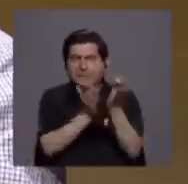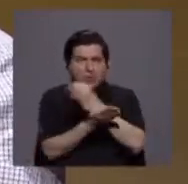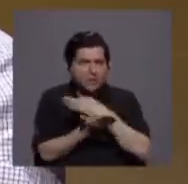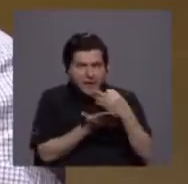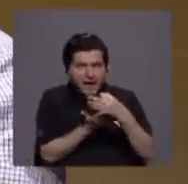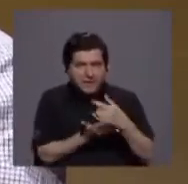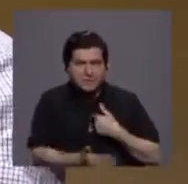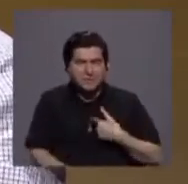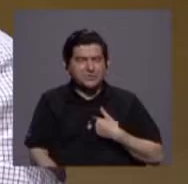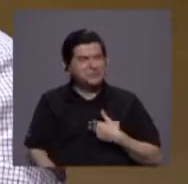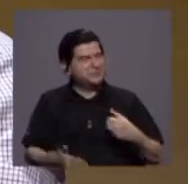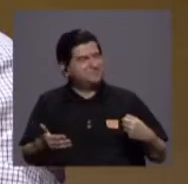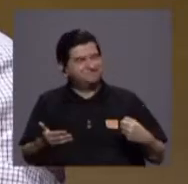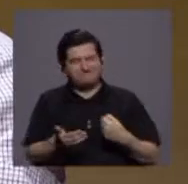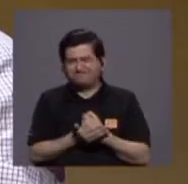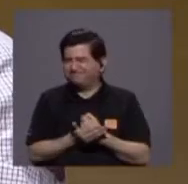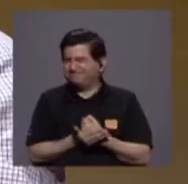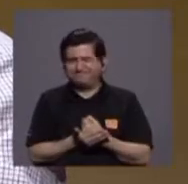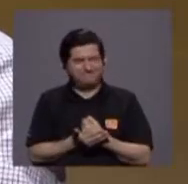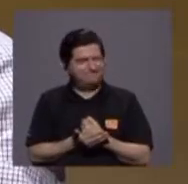Yo desafortunadamente